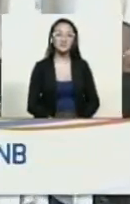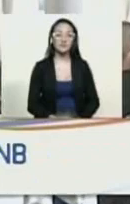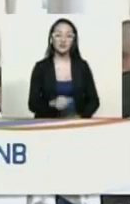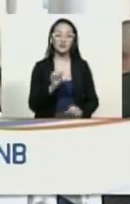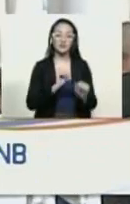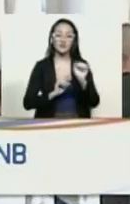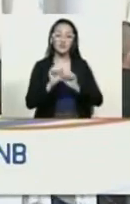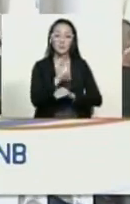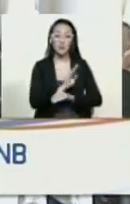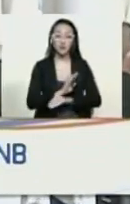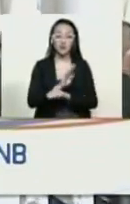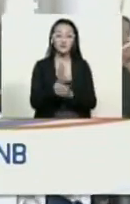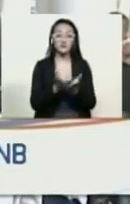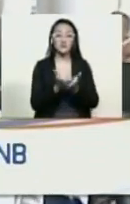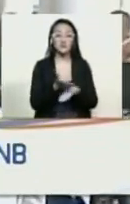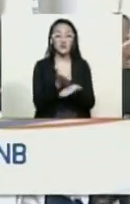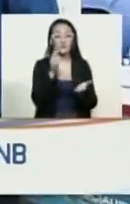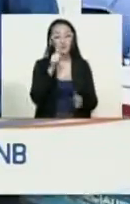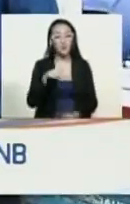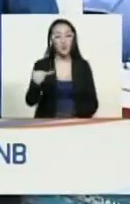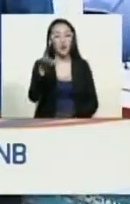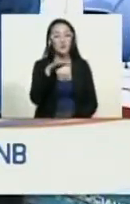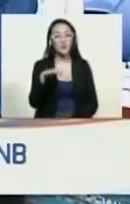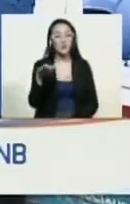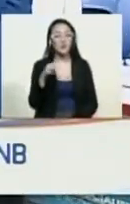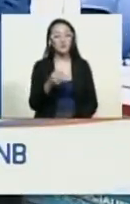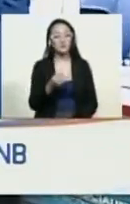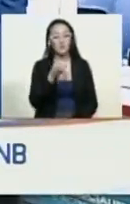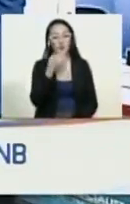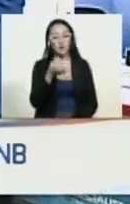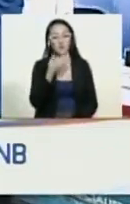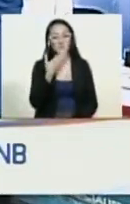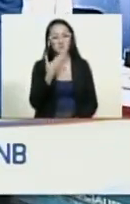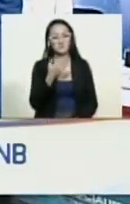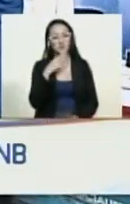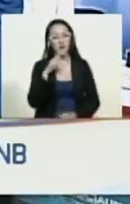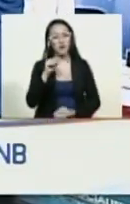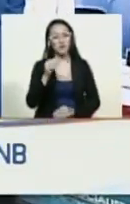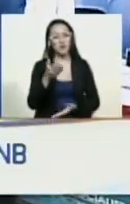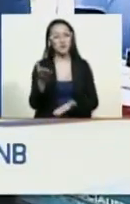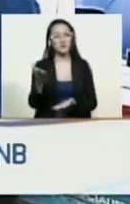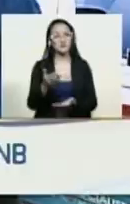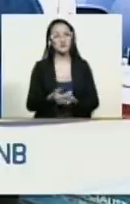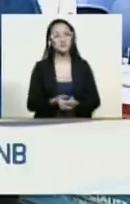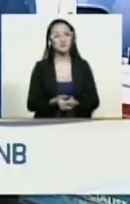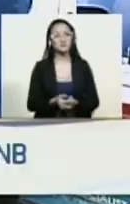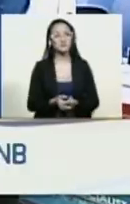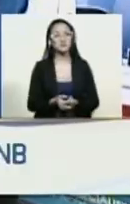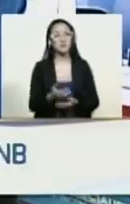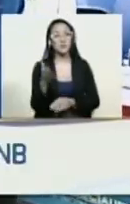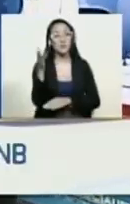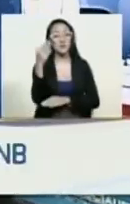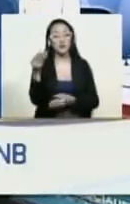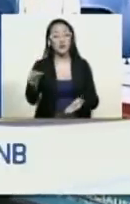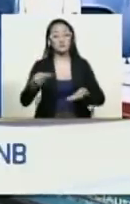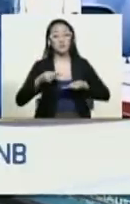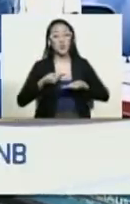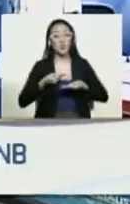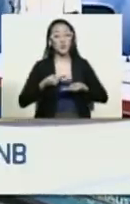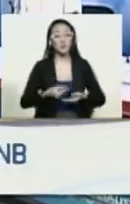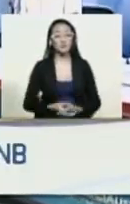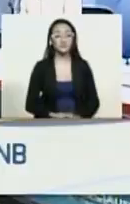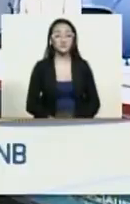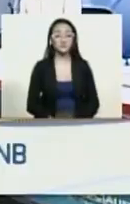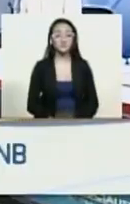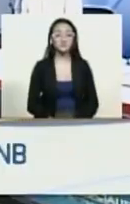pueblo. Mi comandante en jefe, buenas tardes. Permiso para hablar con usted y tener el honor de recibir en sus manos nuestra bandera nacional. Aquí tiene la